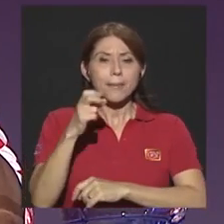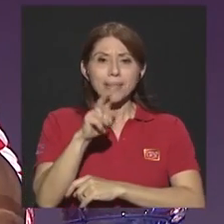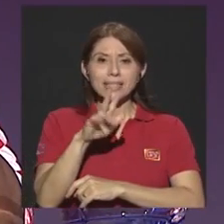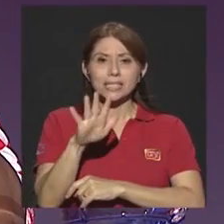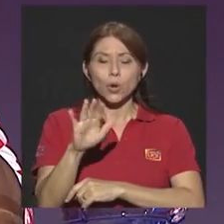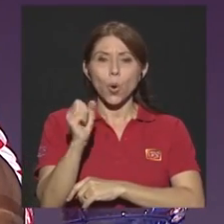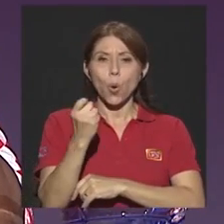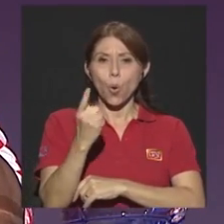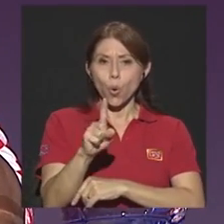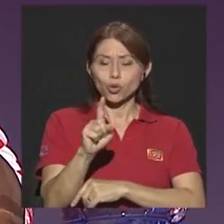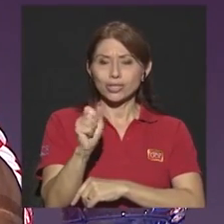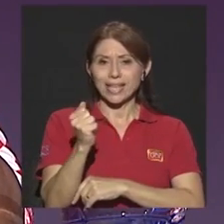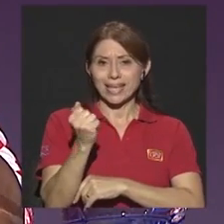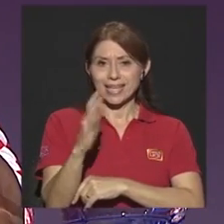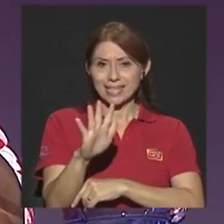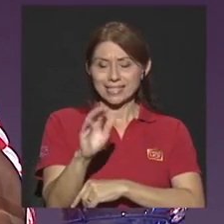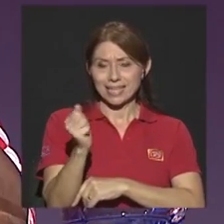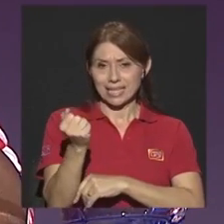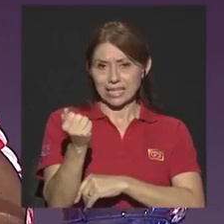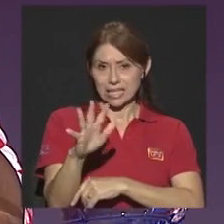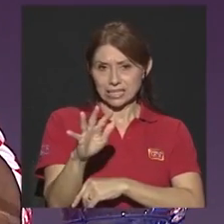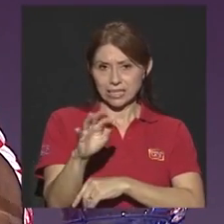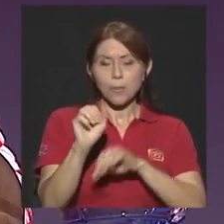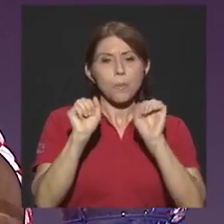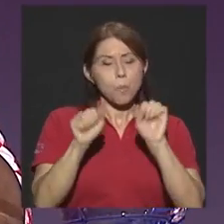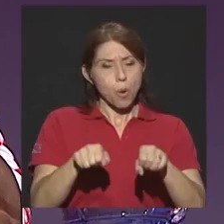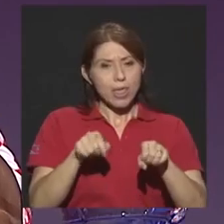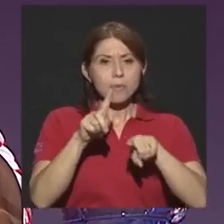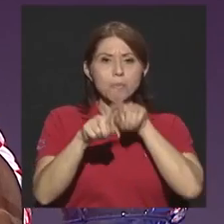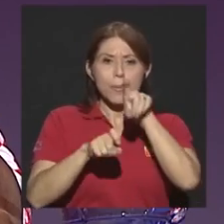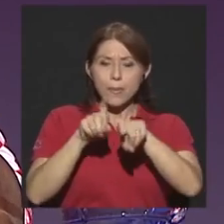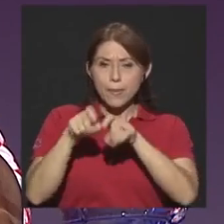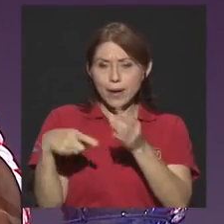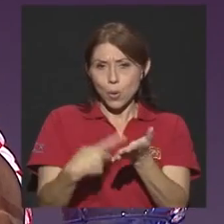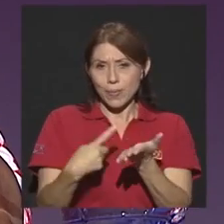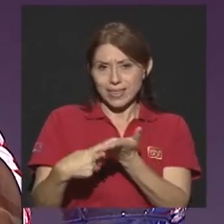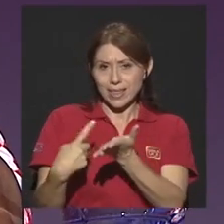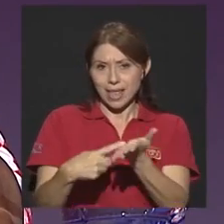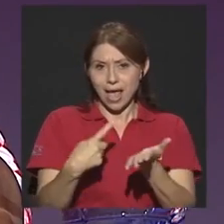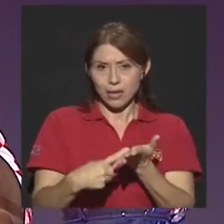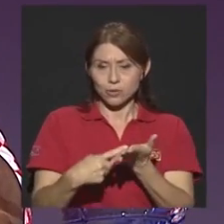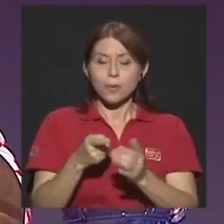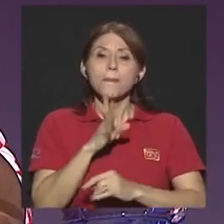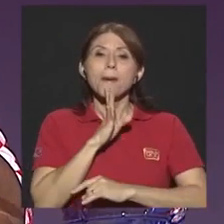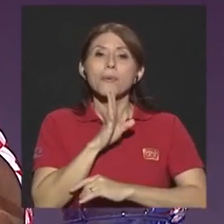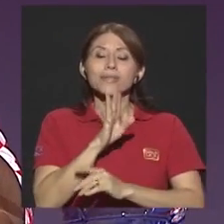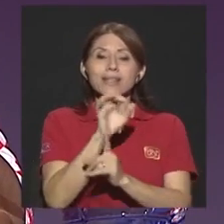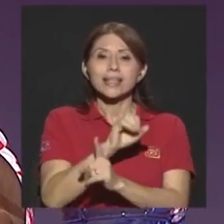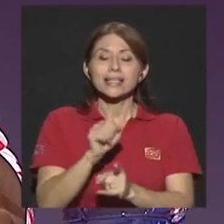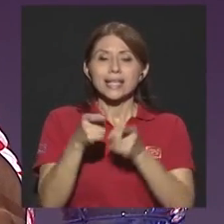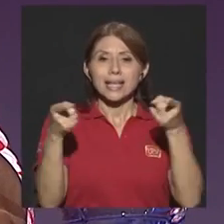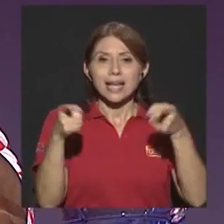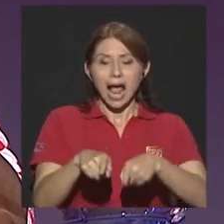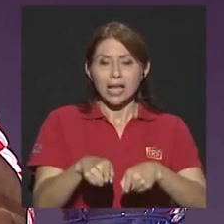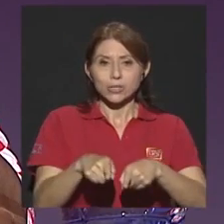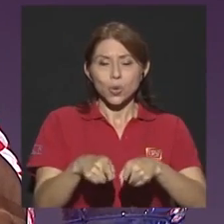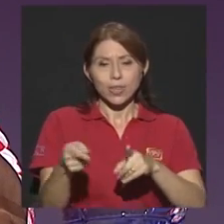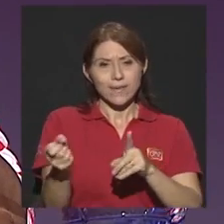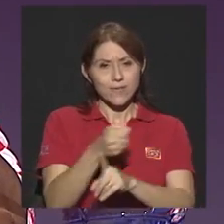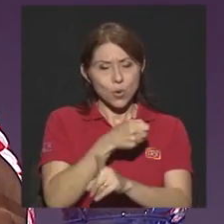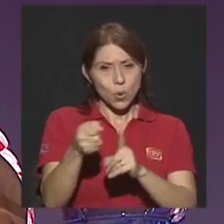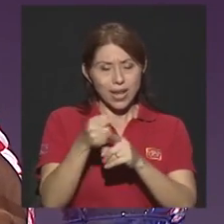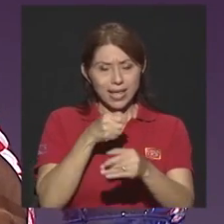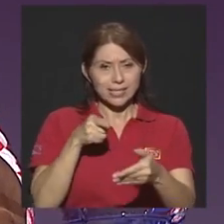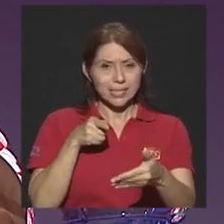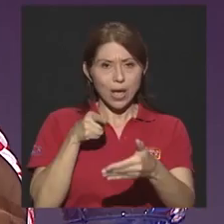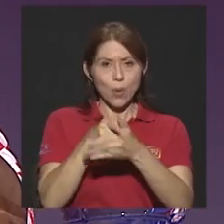2511-1515, 2511-1515. Puede hacer preguntas y comentarios. Vamos a hablar de este caso de violencia, de abuso